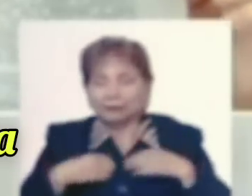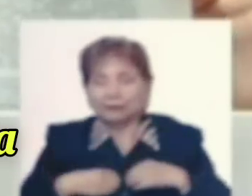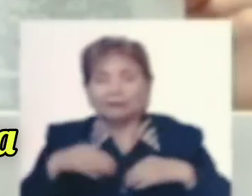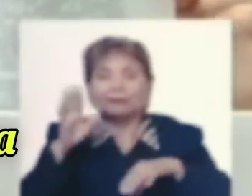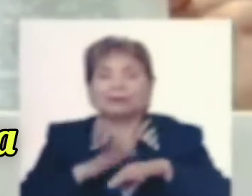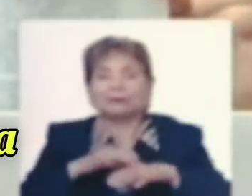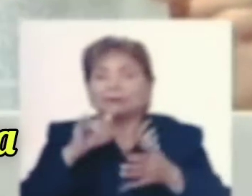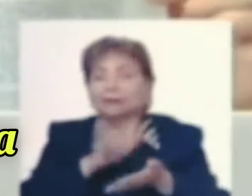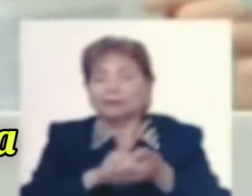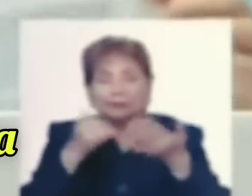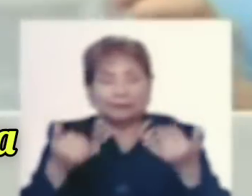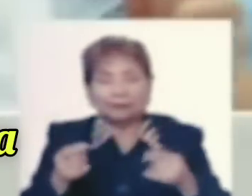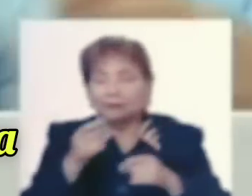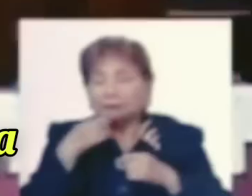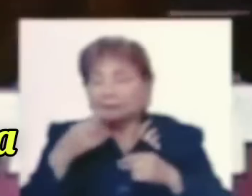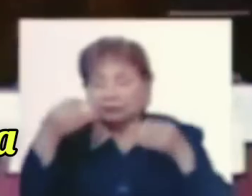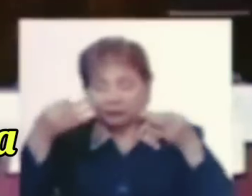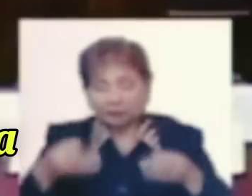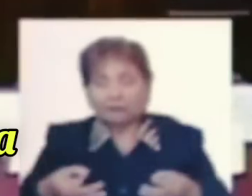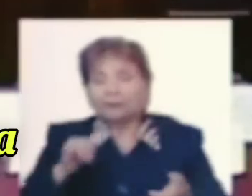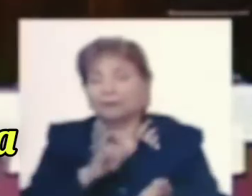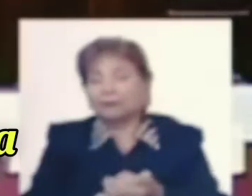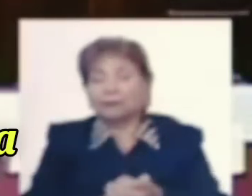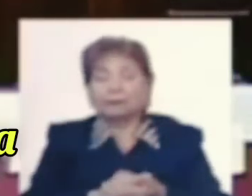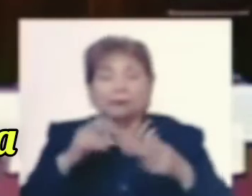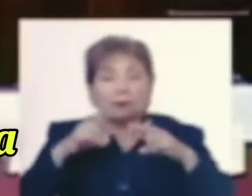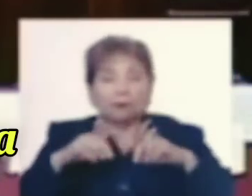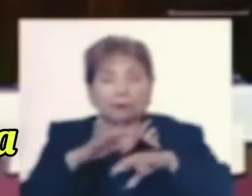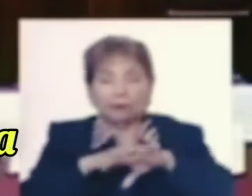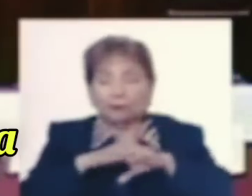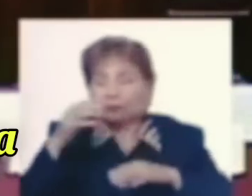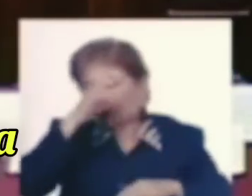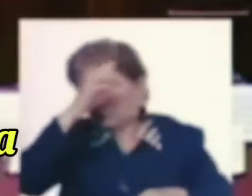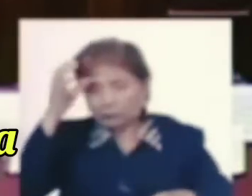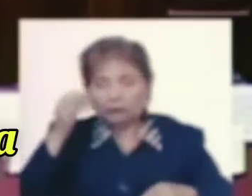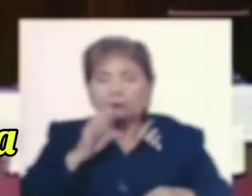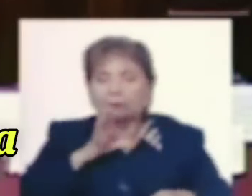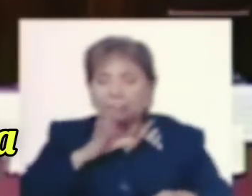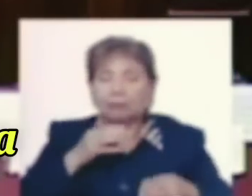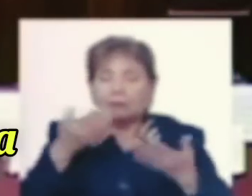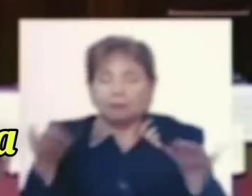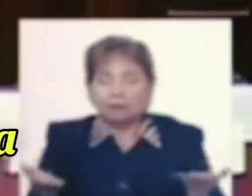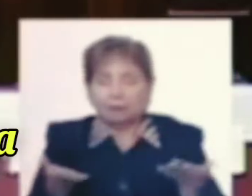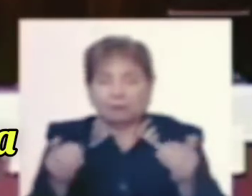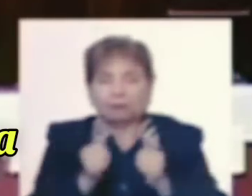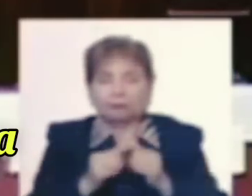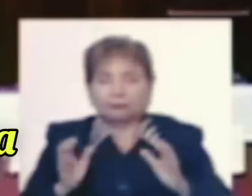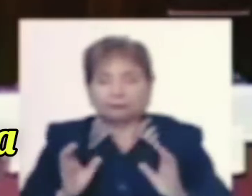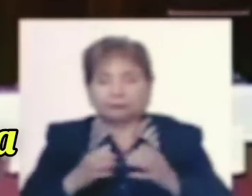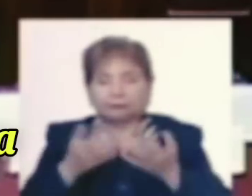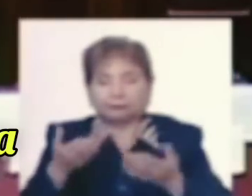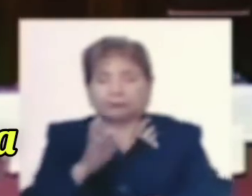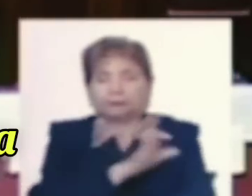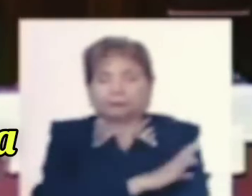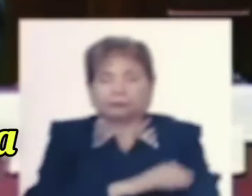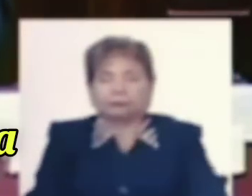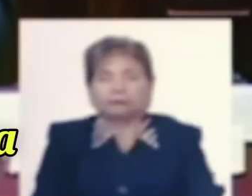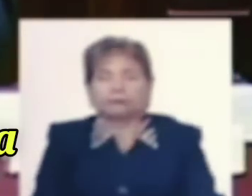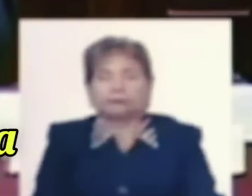le exhortamos de que en estos momentos usted disponga de que el investigado Pedro Castillo declare ante esta comisión de